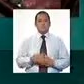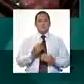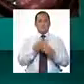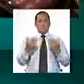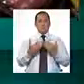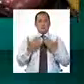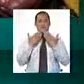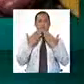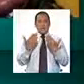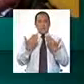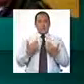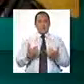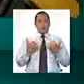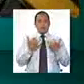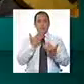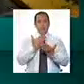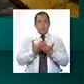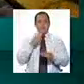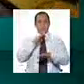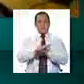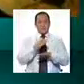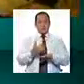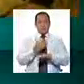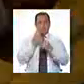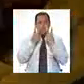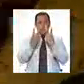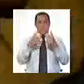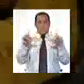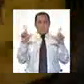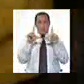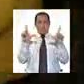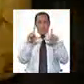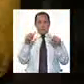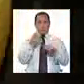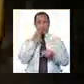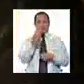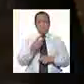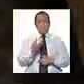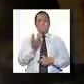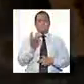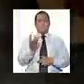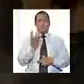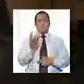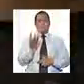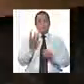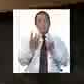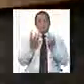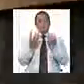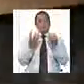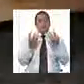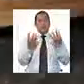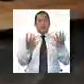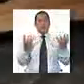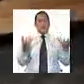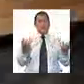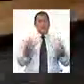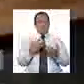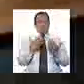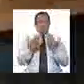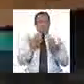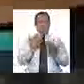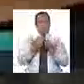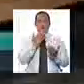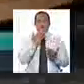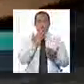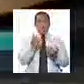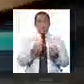Muchísimas gracias, Nicolás. Muy buenas tardes. Lo que usted está viendo en estos momentos en pantalla constituye algunas de las variedades de papa